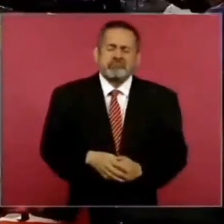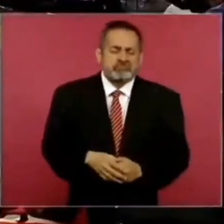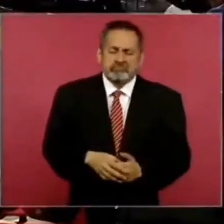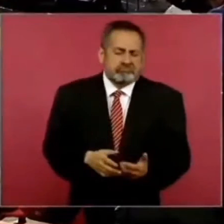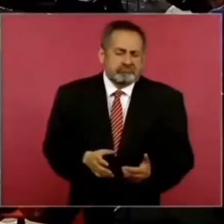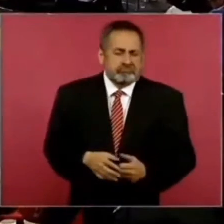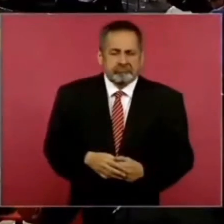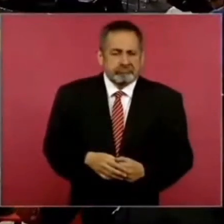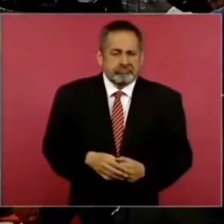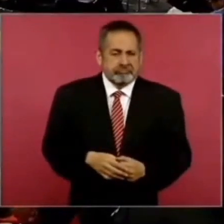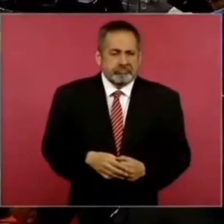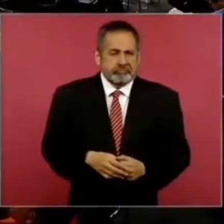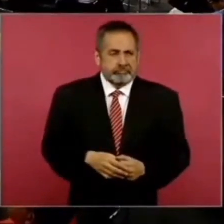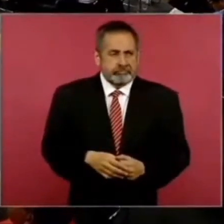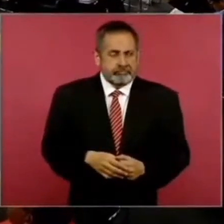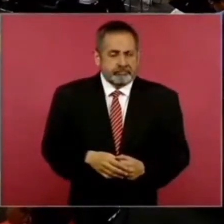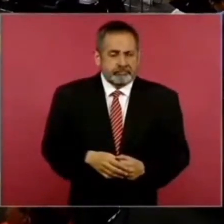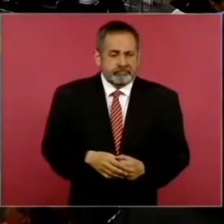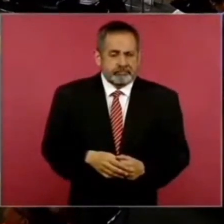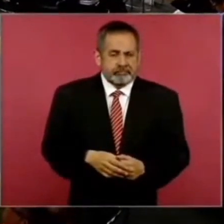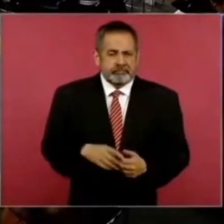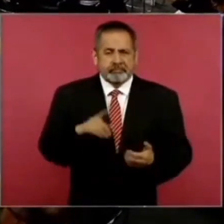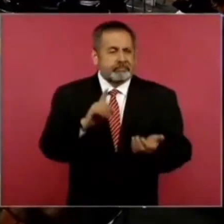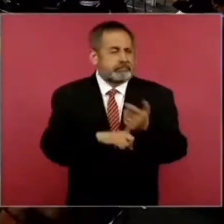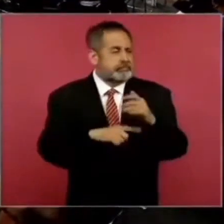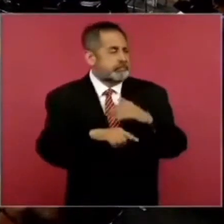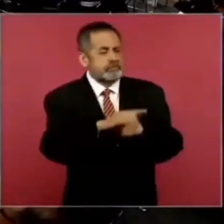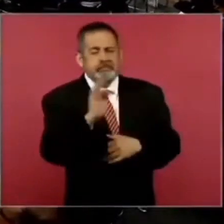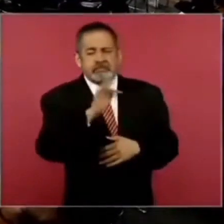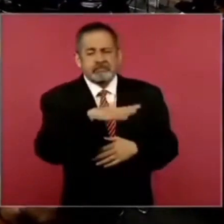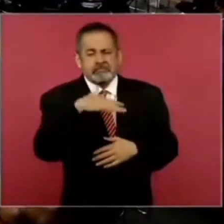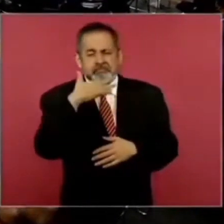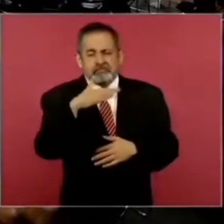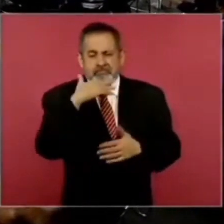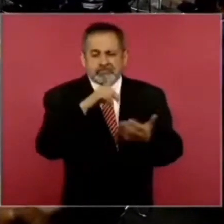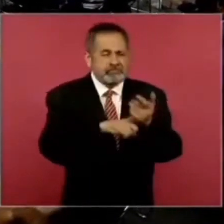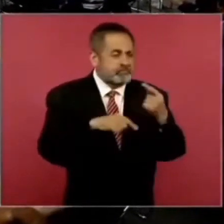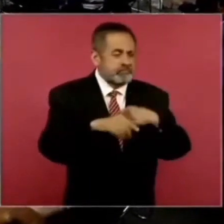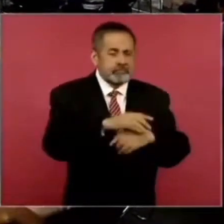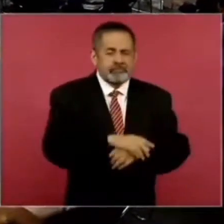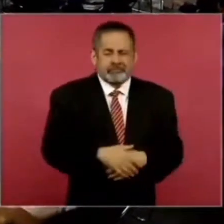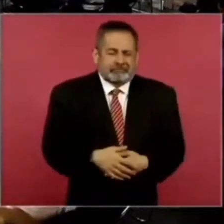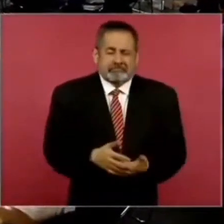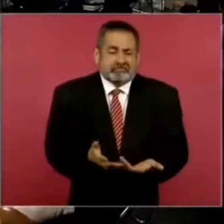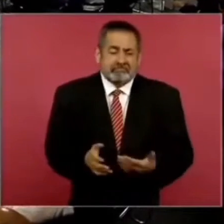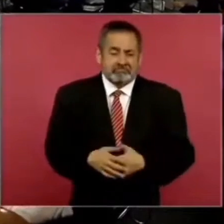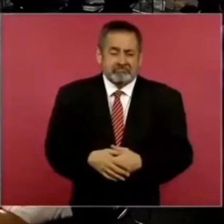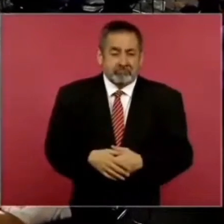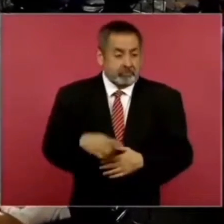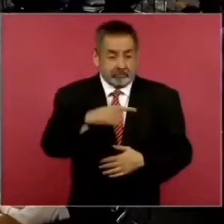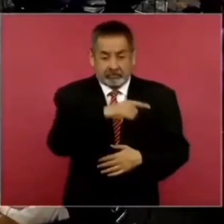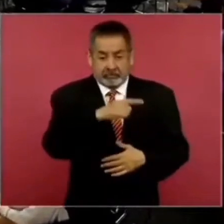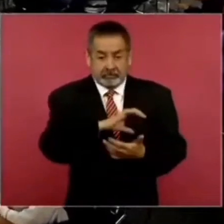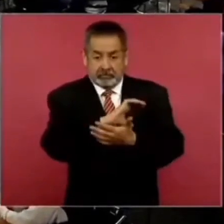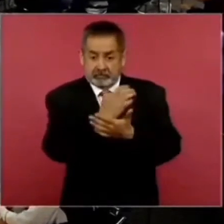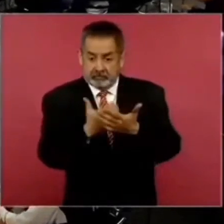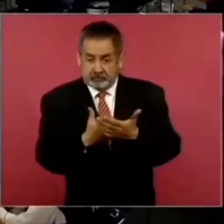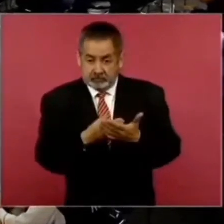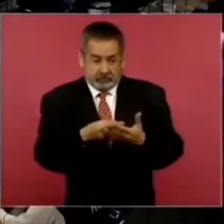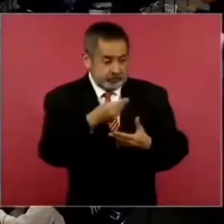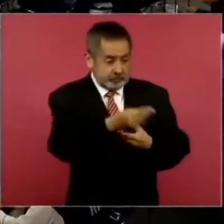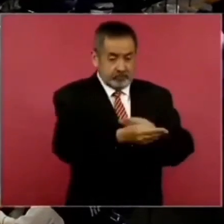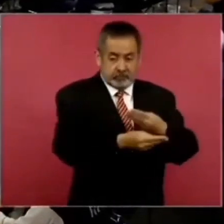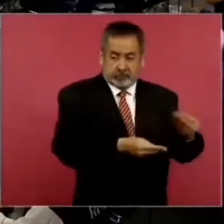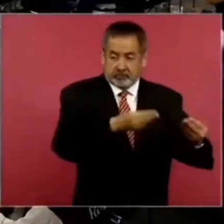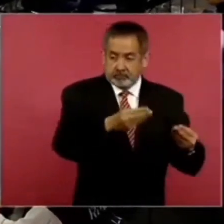de posibles actos de corrupción, porque ellos dan los contratos, los